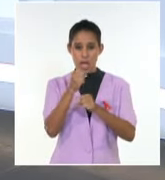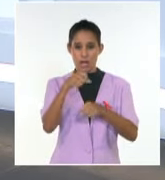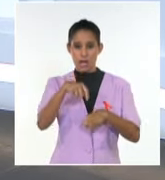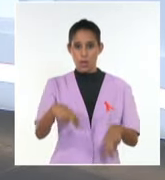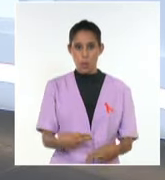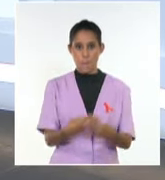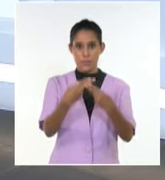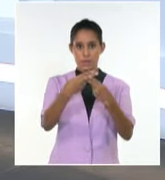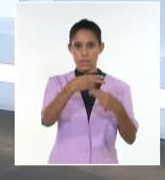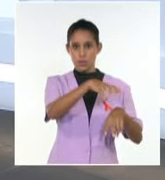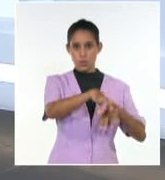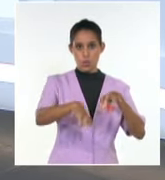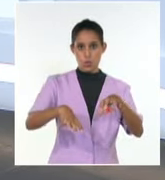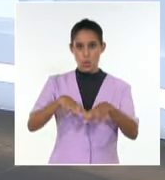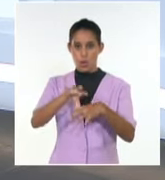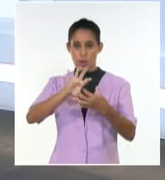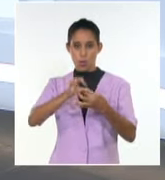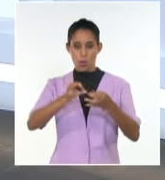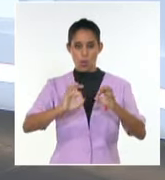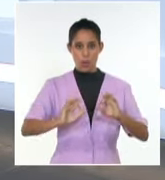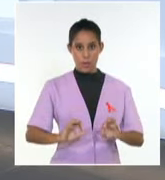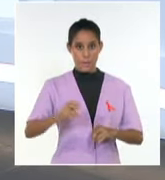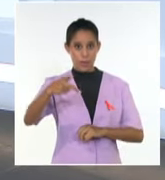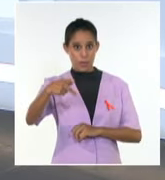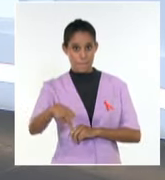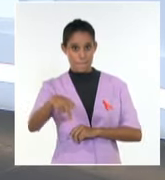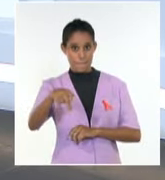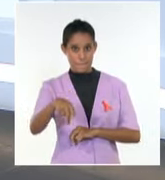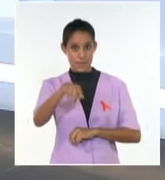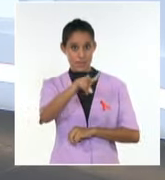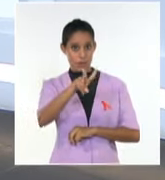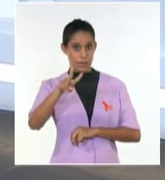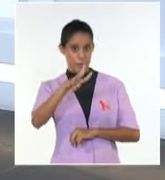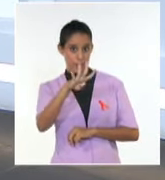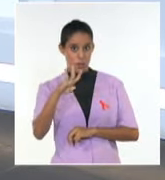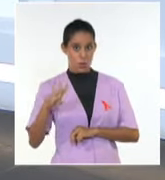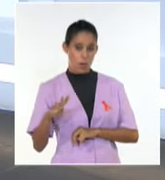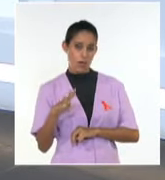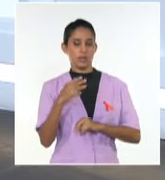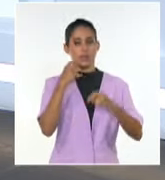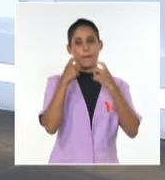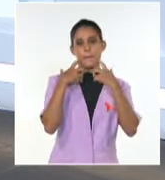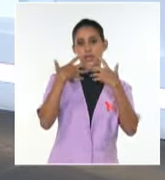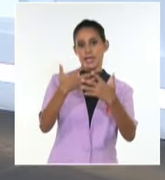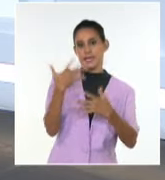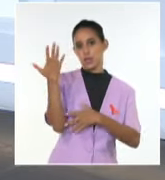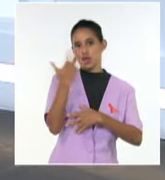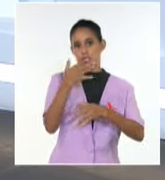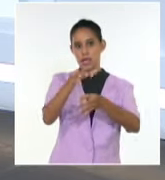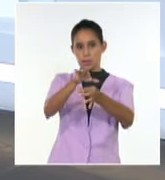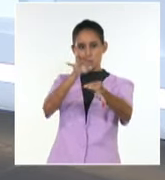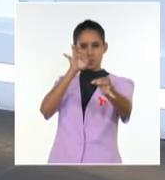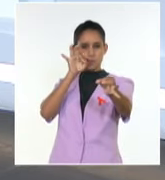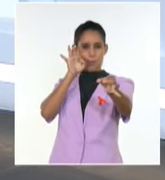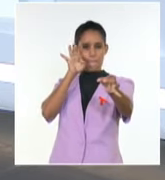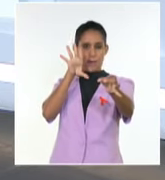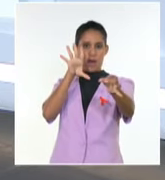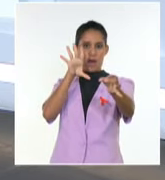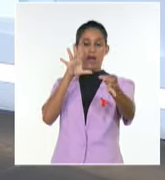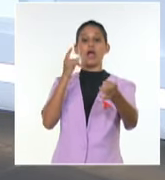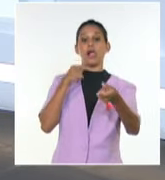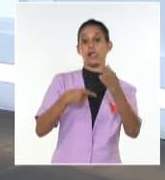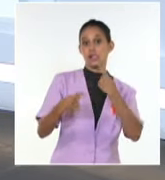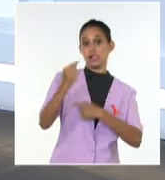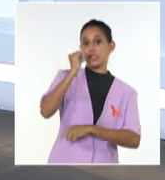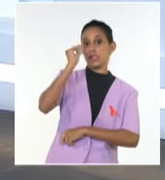delegación cubana en los Juegos Olímpicos de París 2024 con la actuación del arquero pinareño Hugo Franco. El atleta de